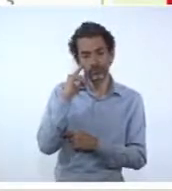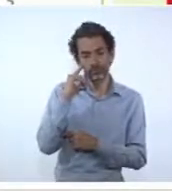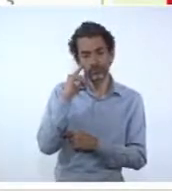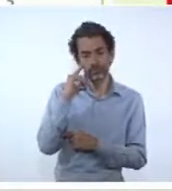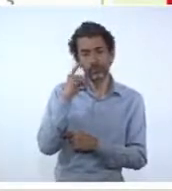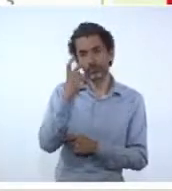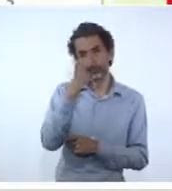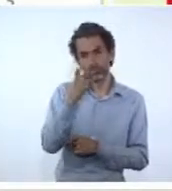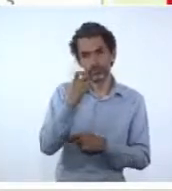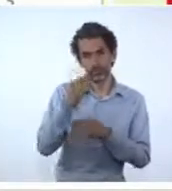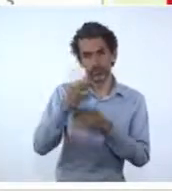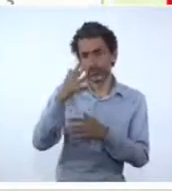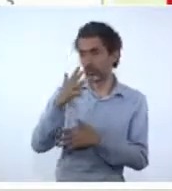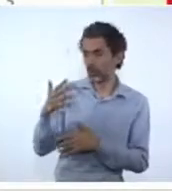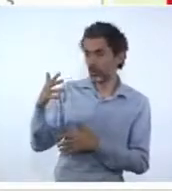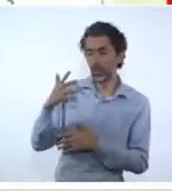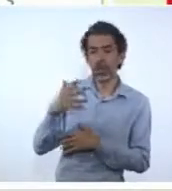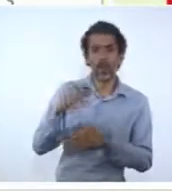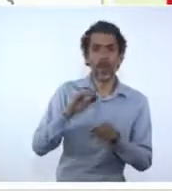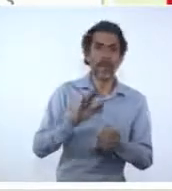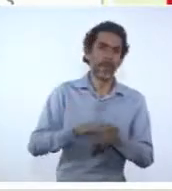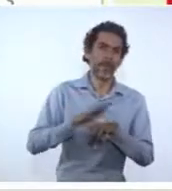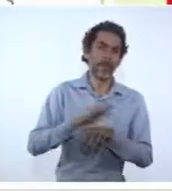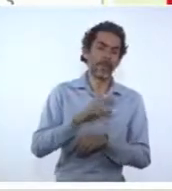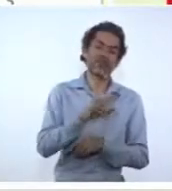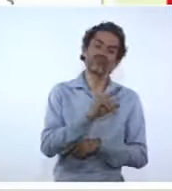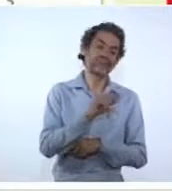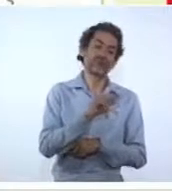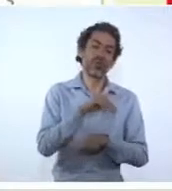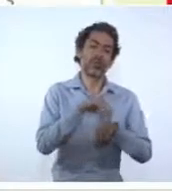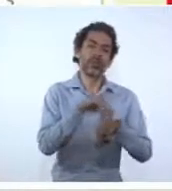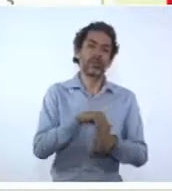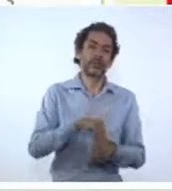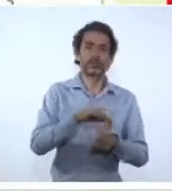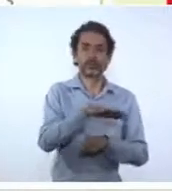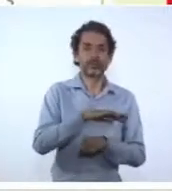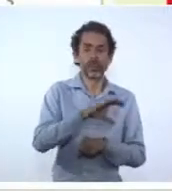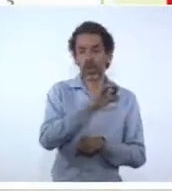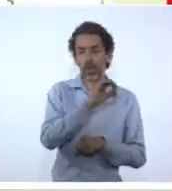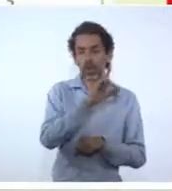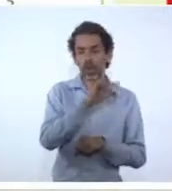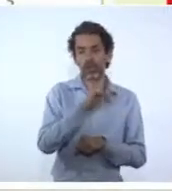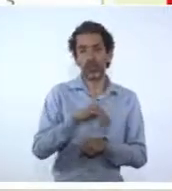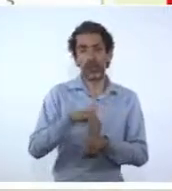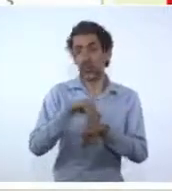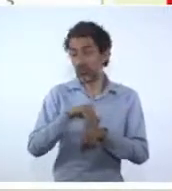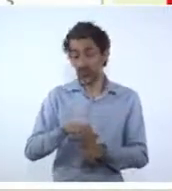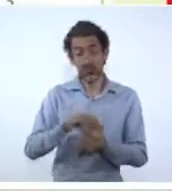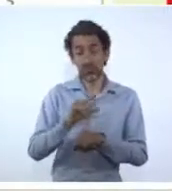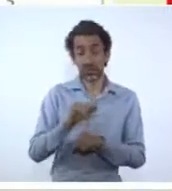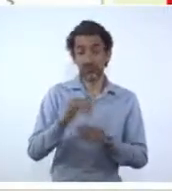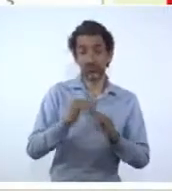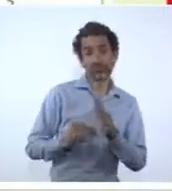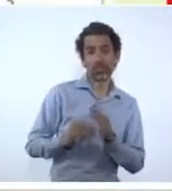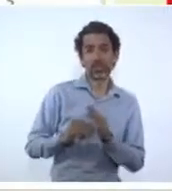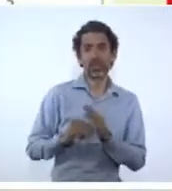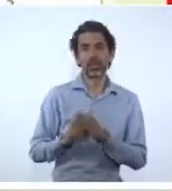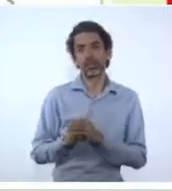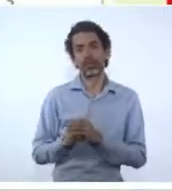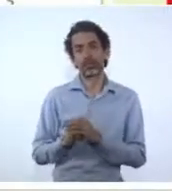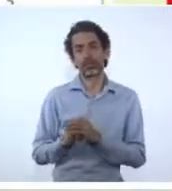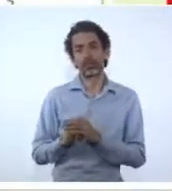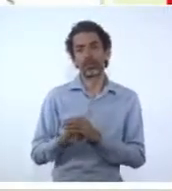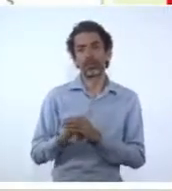Y estas son las colonias con menor uso de cubrebocas. La que menos tiene en este caso es el campamento